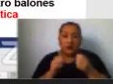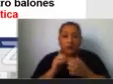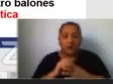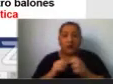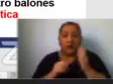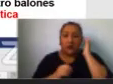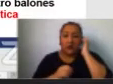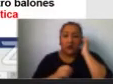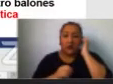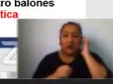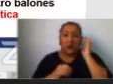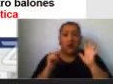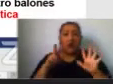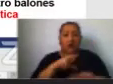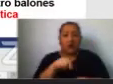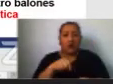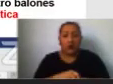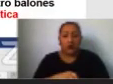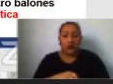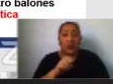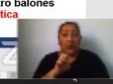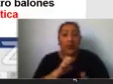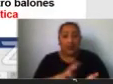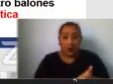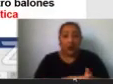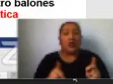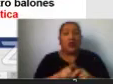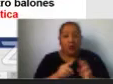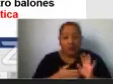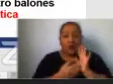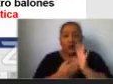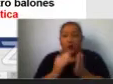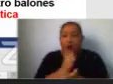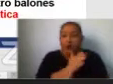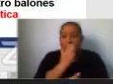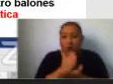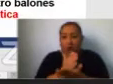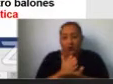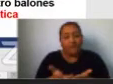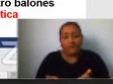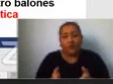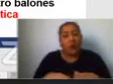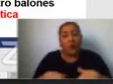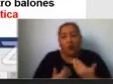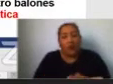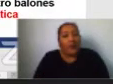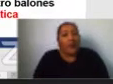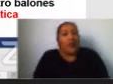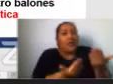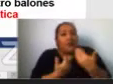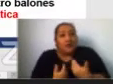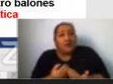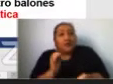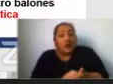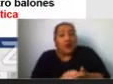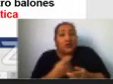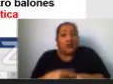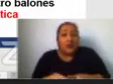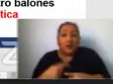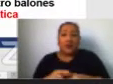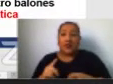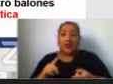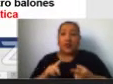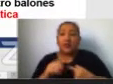horas en ruta terrestre. Salud también presentó problemas al no poder recibir el abastecimiento de sus proveedores desde